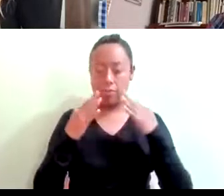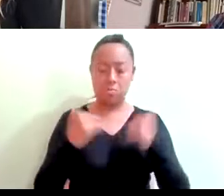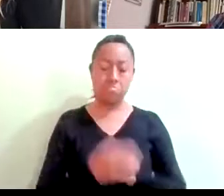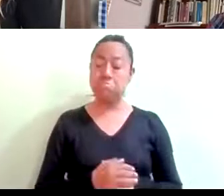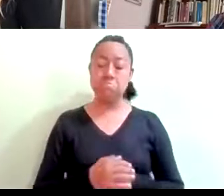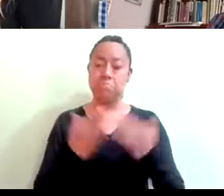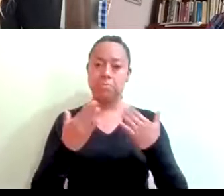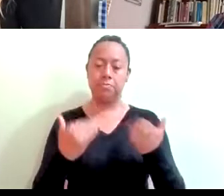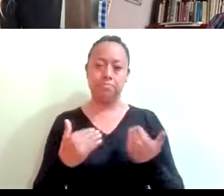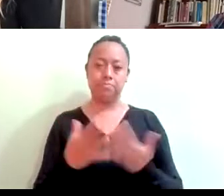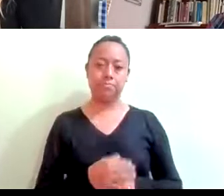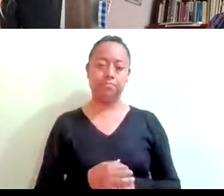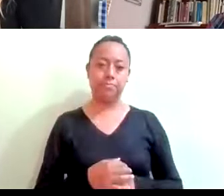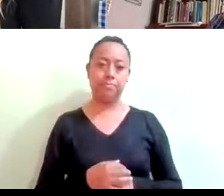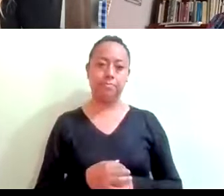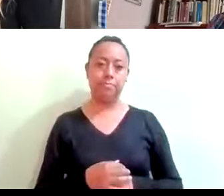son